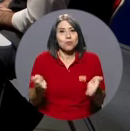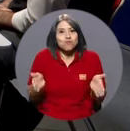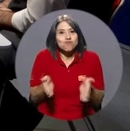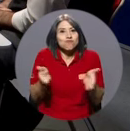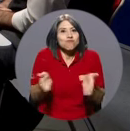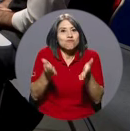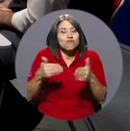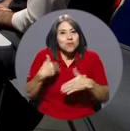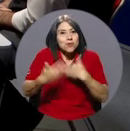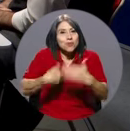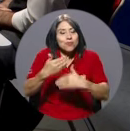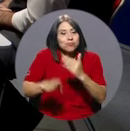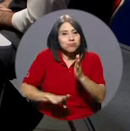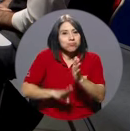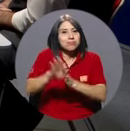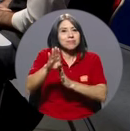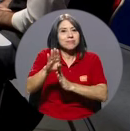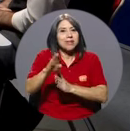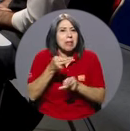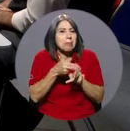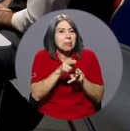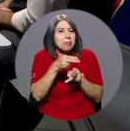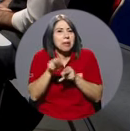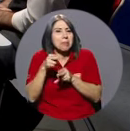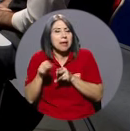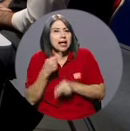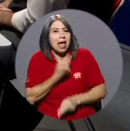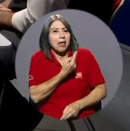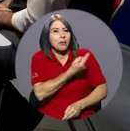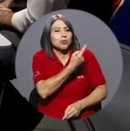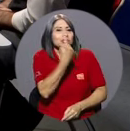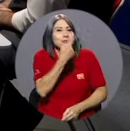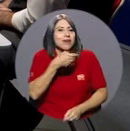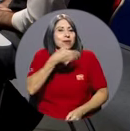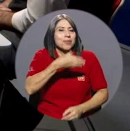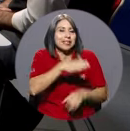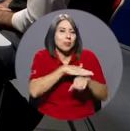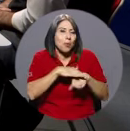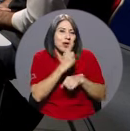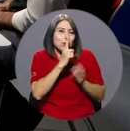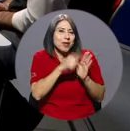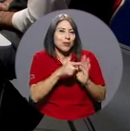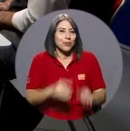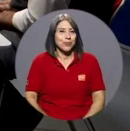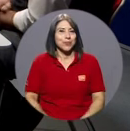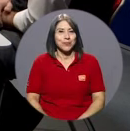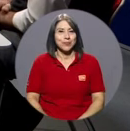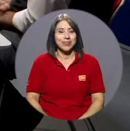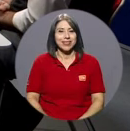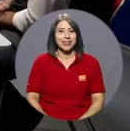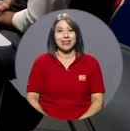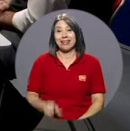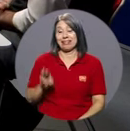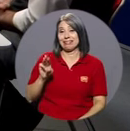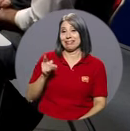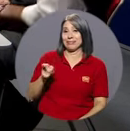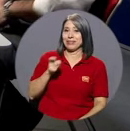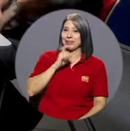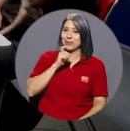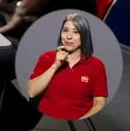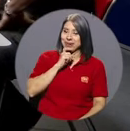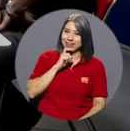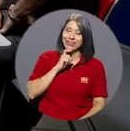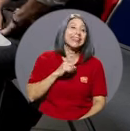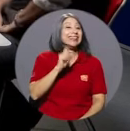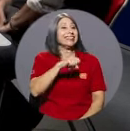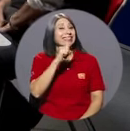el ferrocarril hacia adelante. Brevemente, cada uno de ustedes me puede dar una recomendación, por favor, en un minuto. Maribel, eso es bien